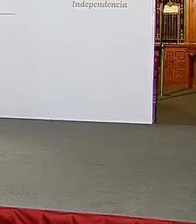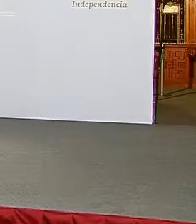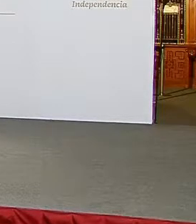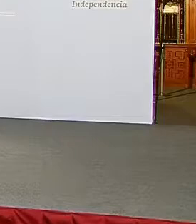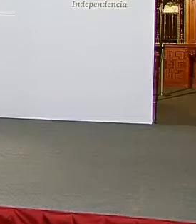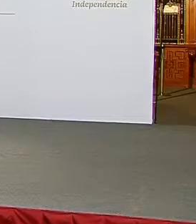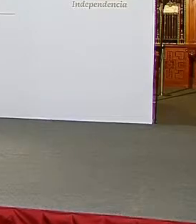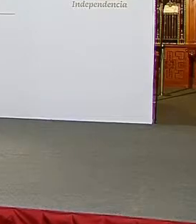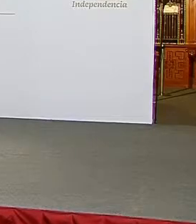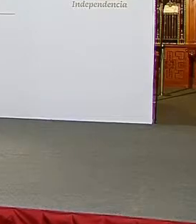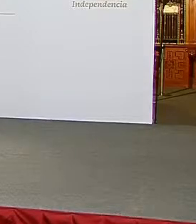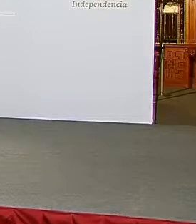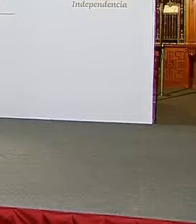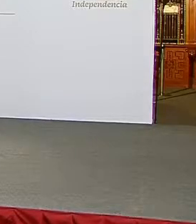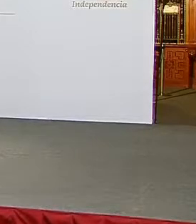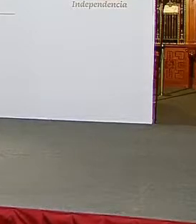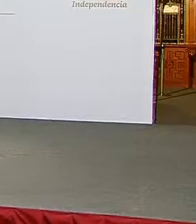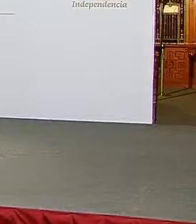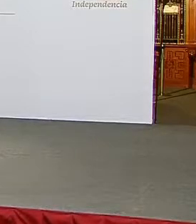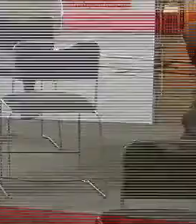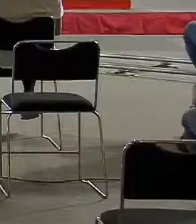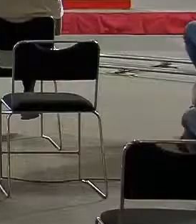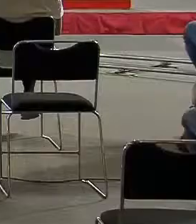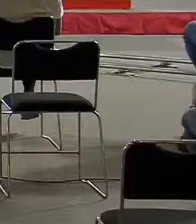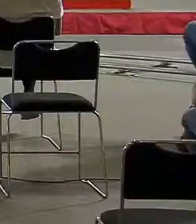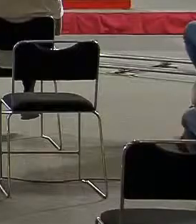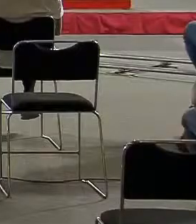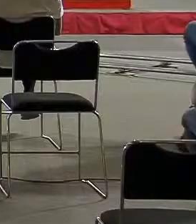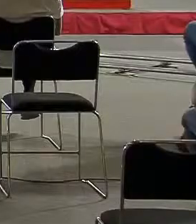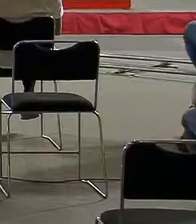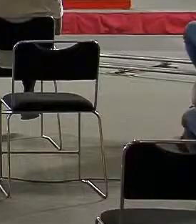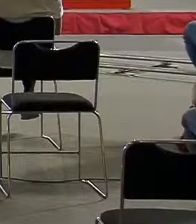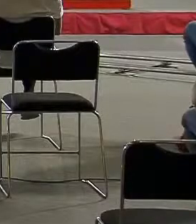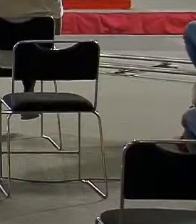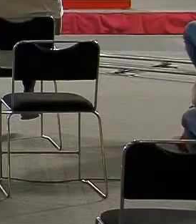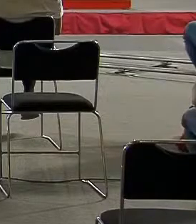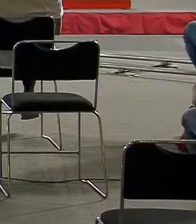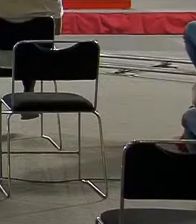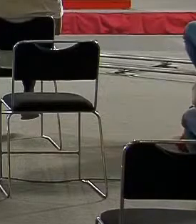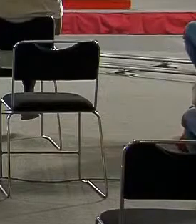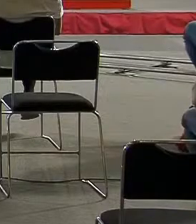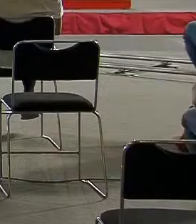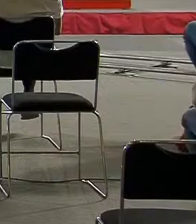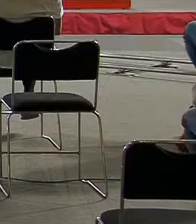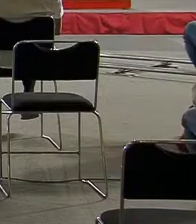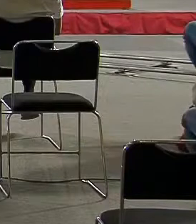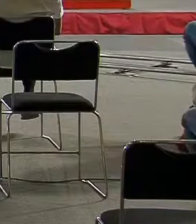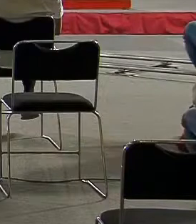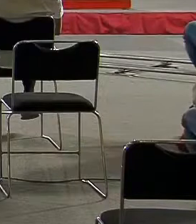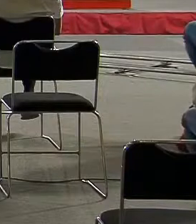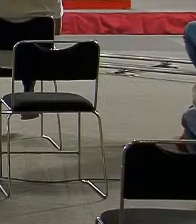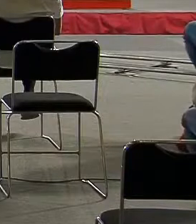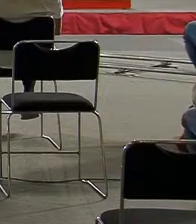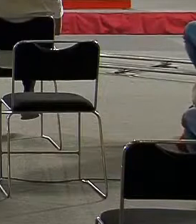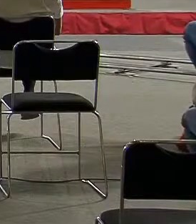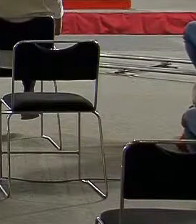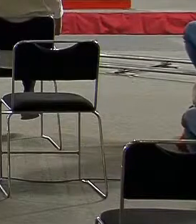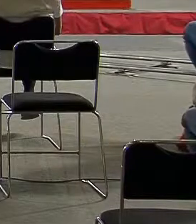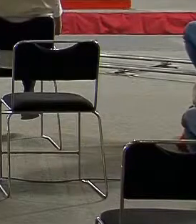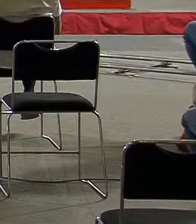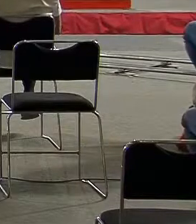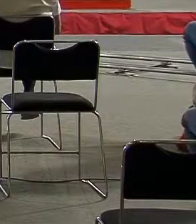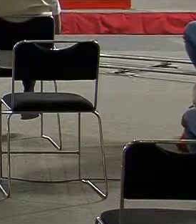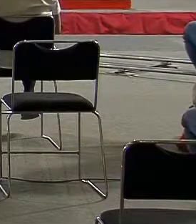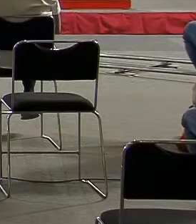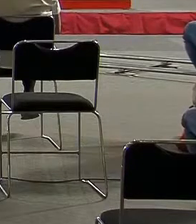una estimación de 2.3 millones para este año. Se han hecho los cálculos, obviamente no estamos iniciando